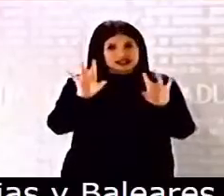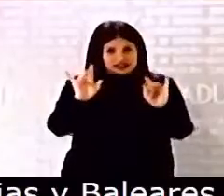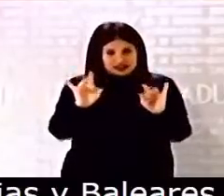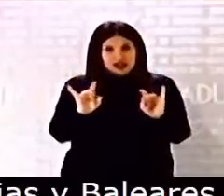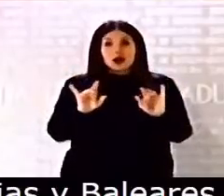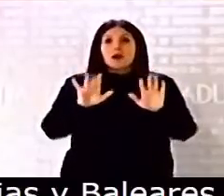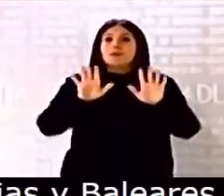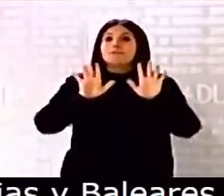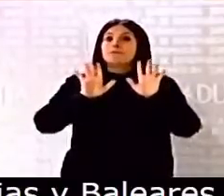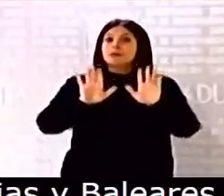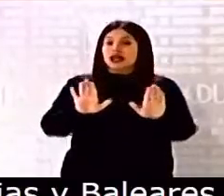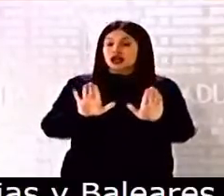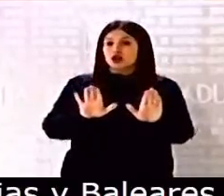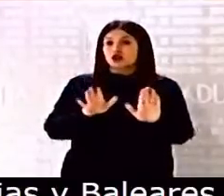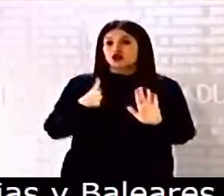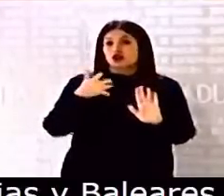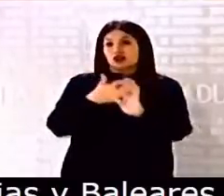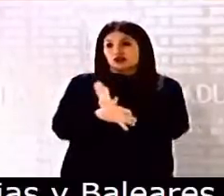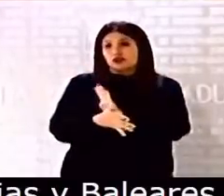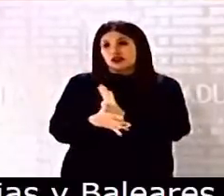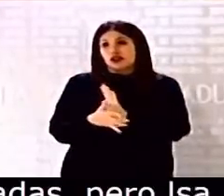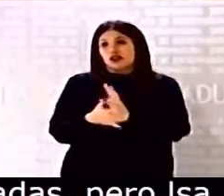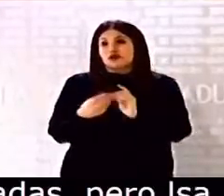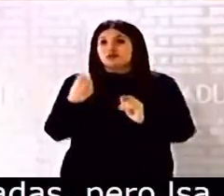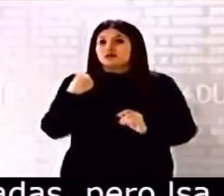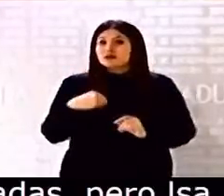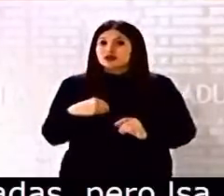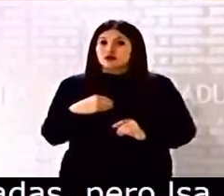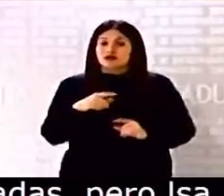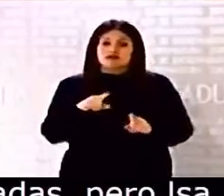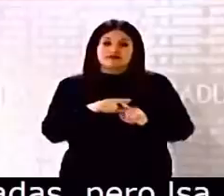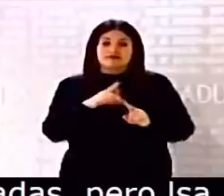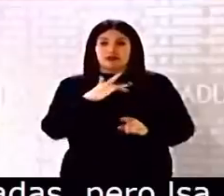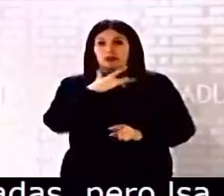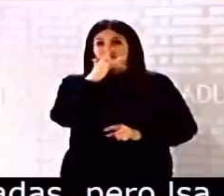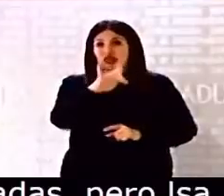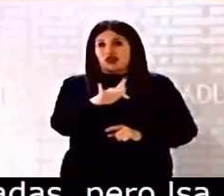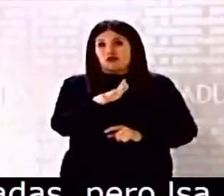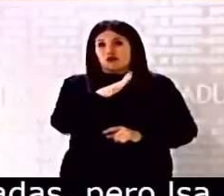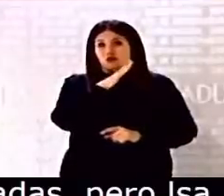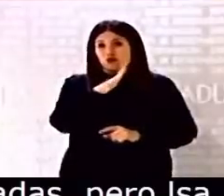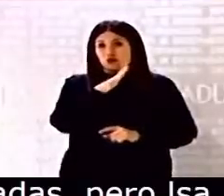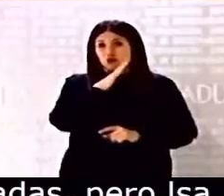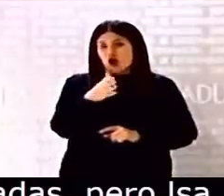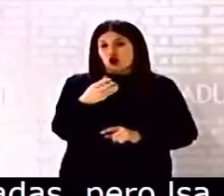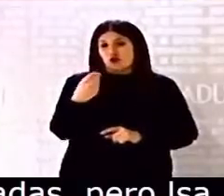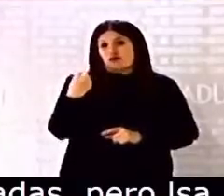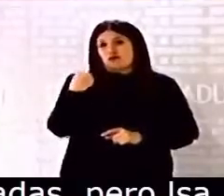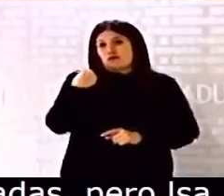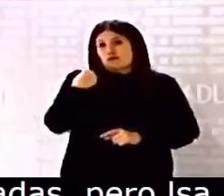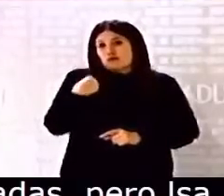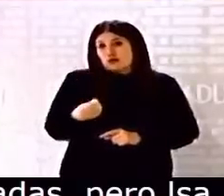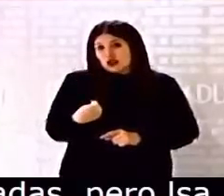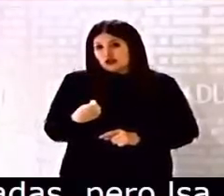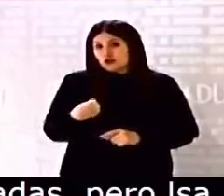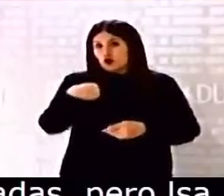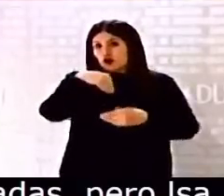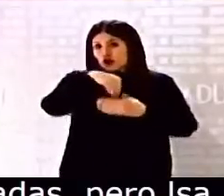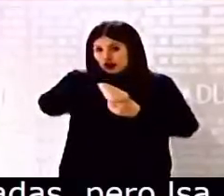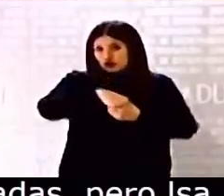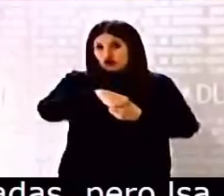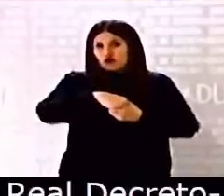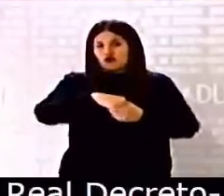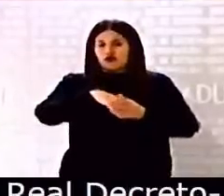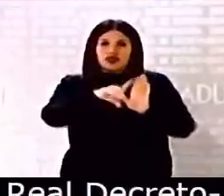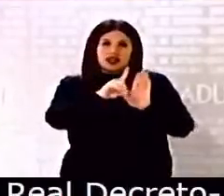pero las causas de exenciones de perimetración no se rigen por lo contenido solo en el Real Decreto del estado